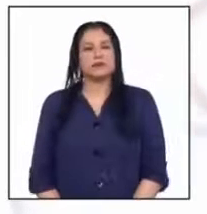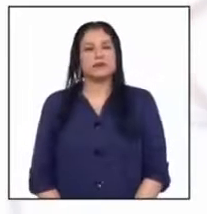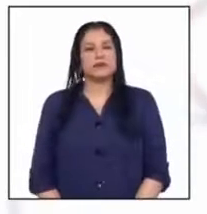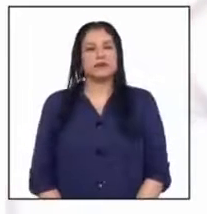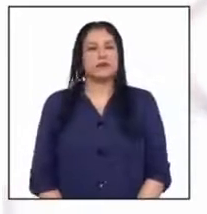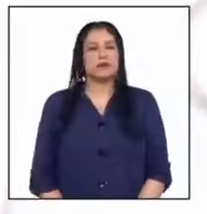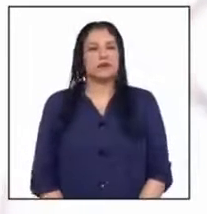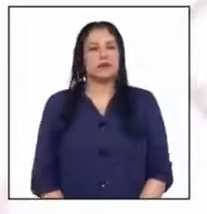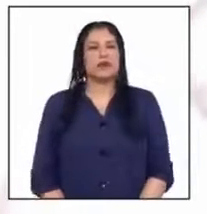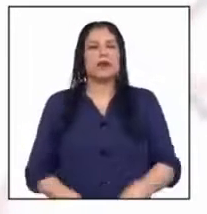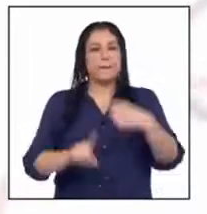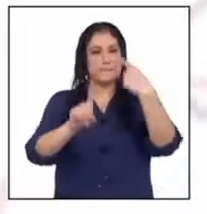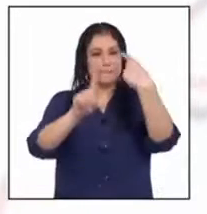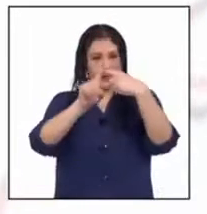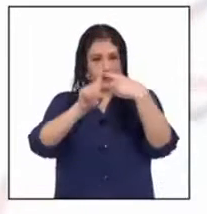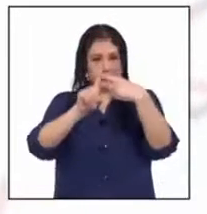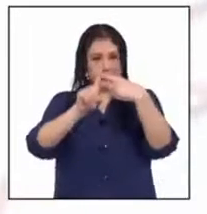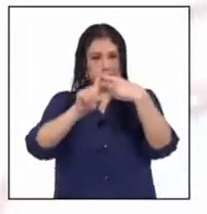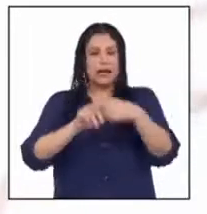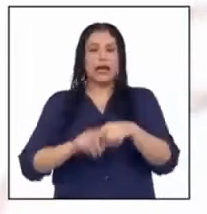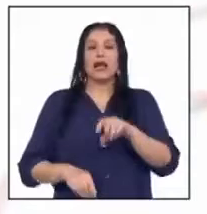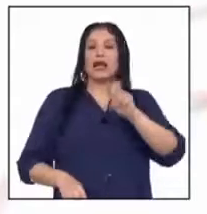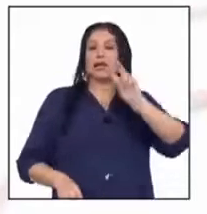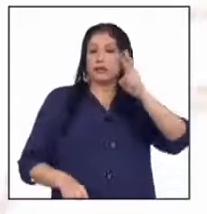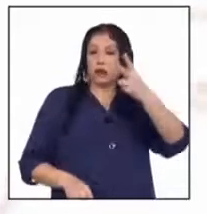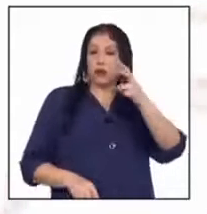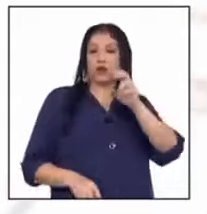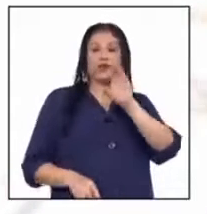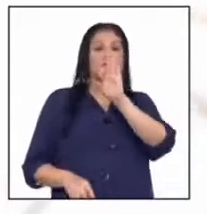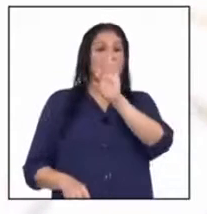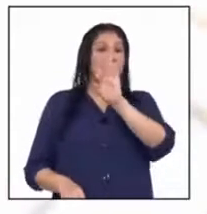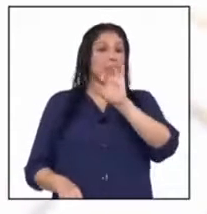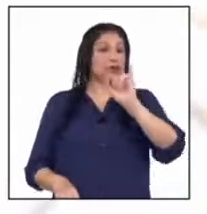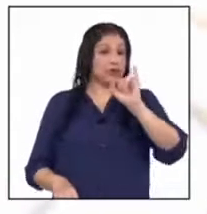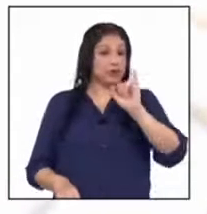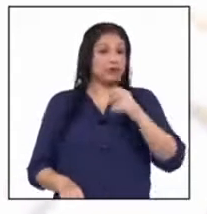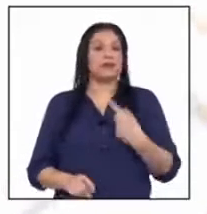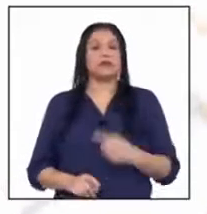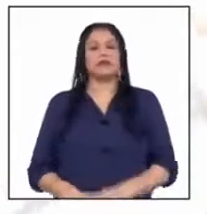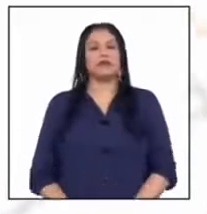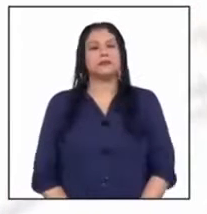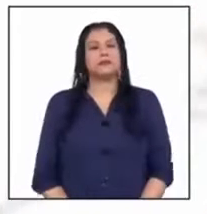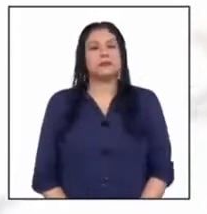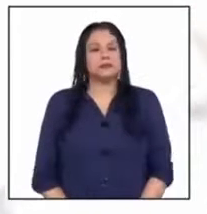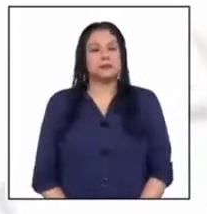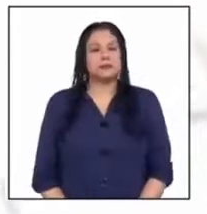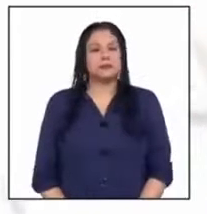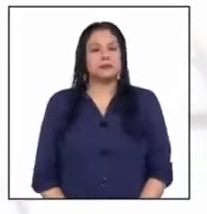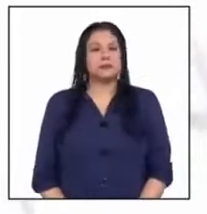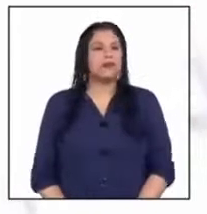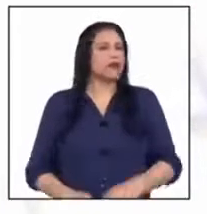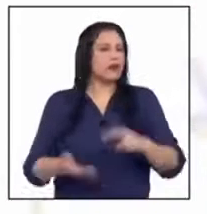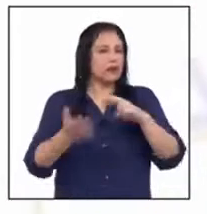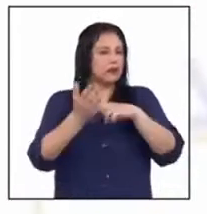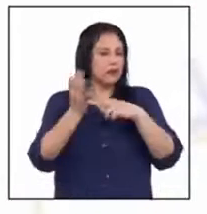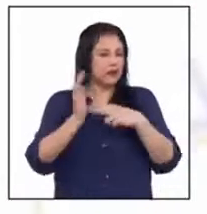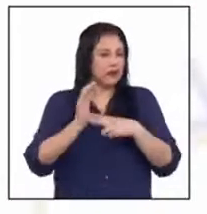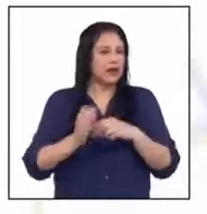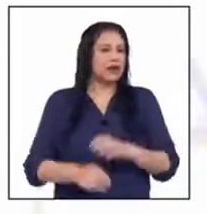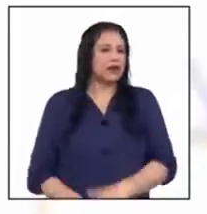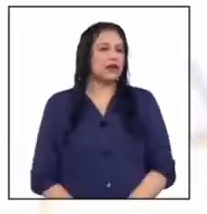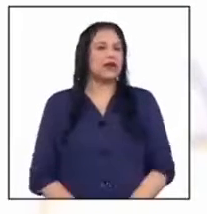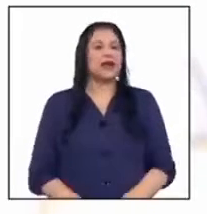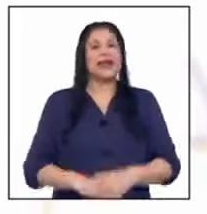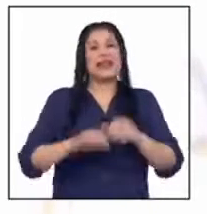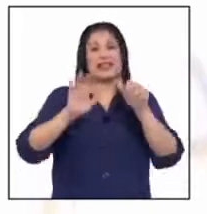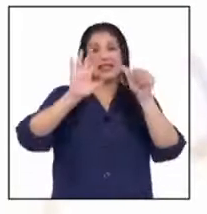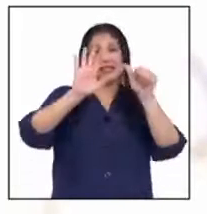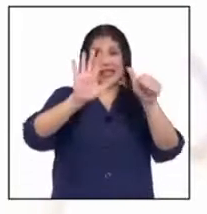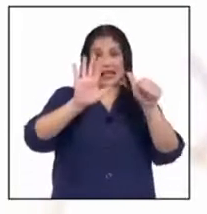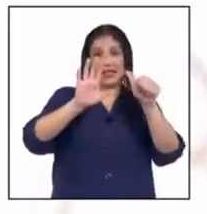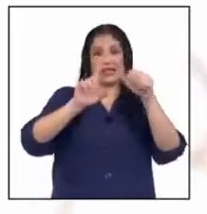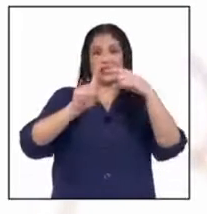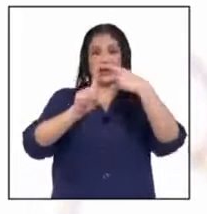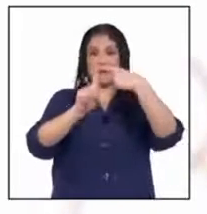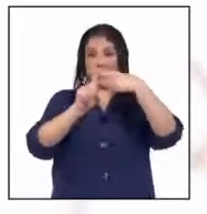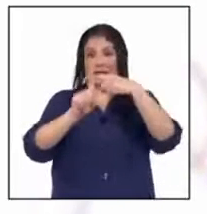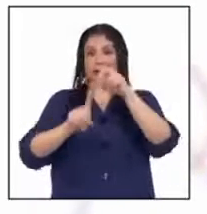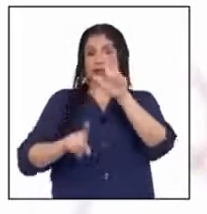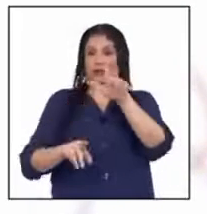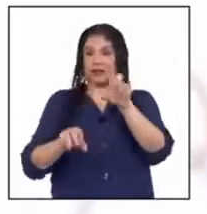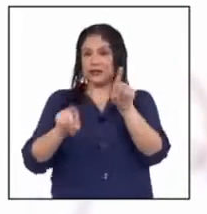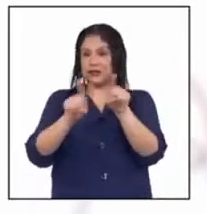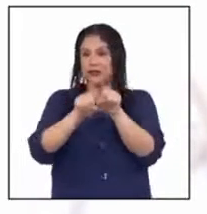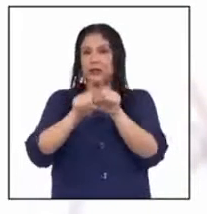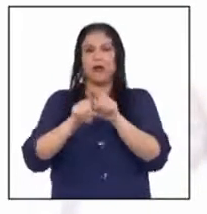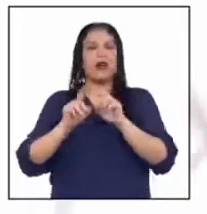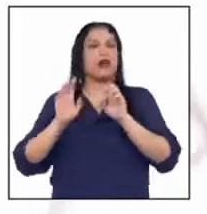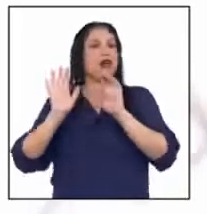1 más la segunda frecuencia absoluta F sub 2. Es decir, 6 más 3 igual a